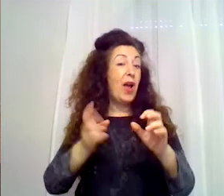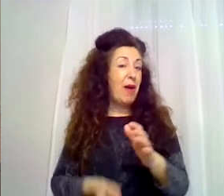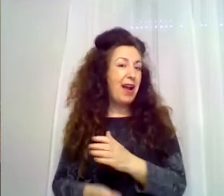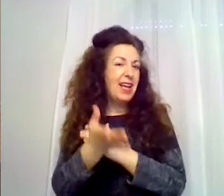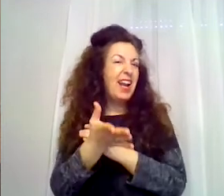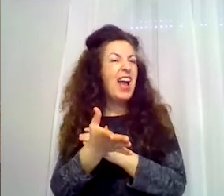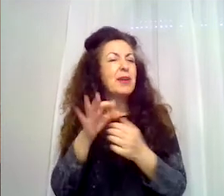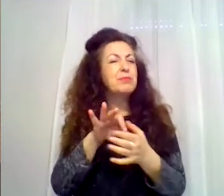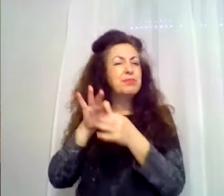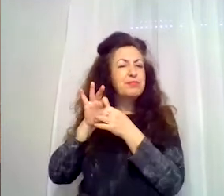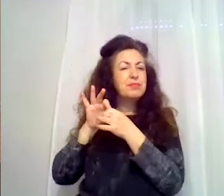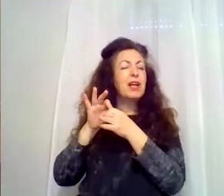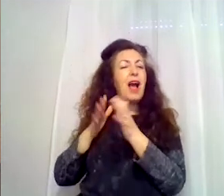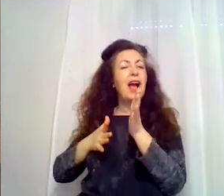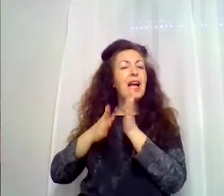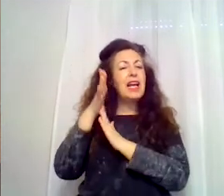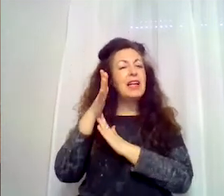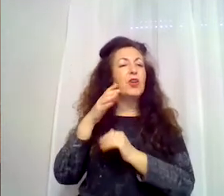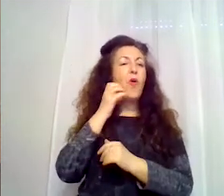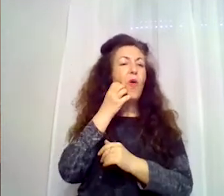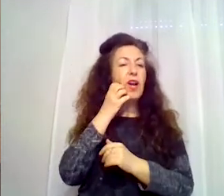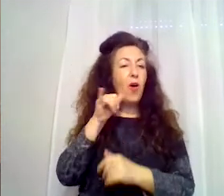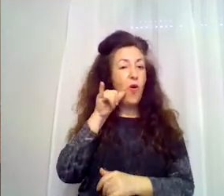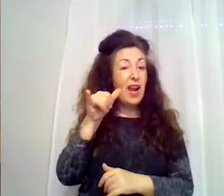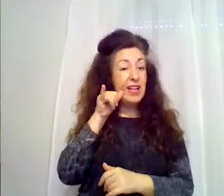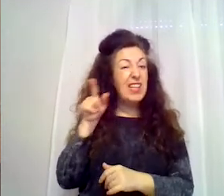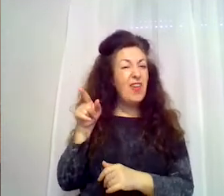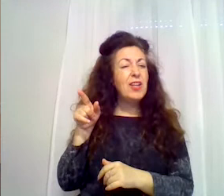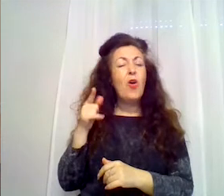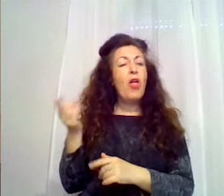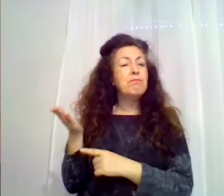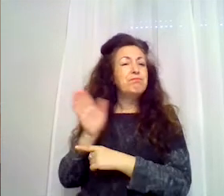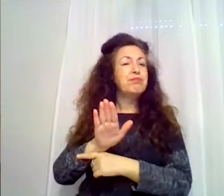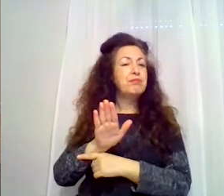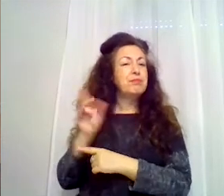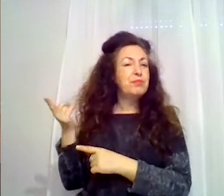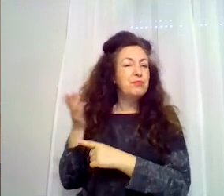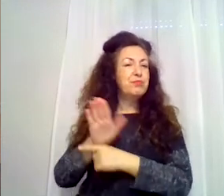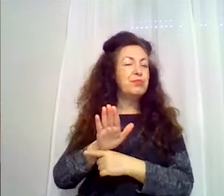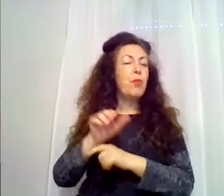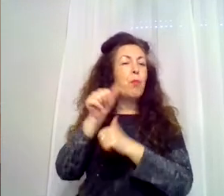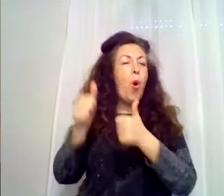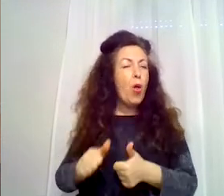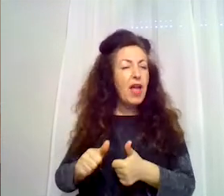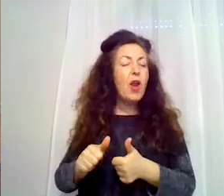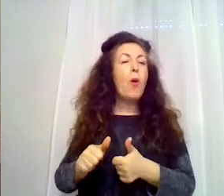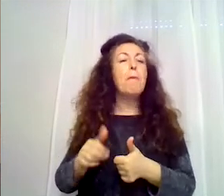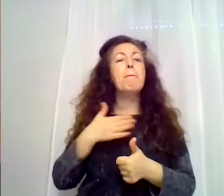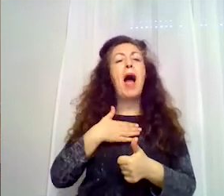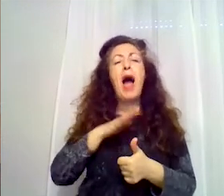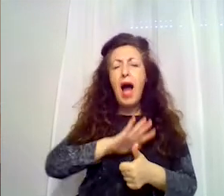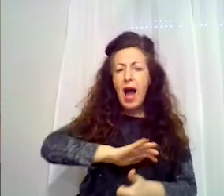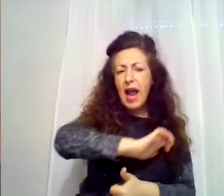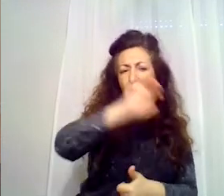cesto. Bueno, esa idea sí lo diferencia mucho, pero al mismo tiempo no diferencia la actitud